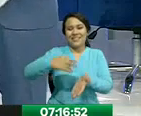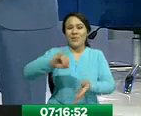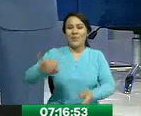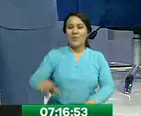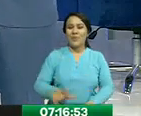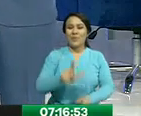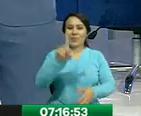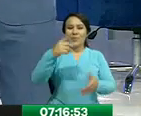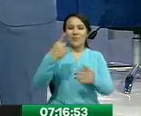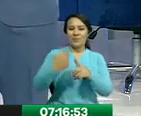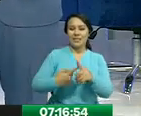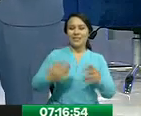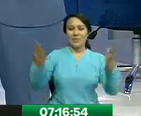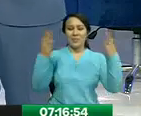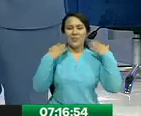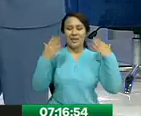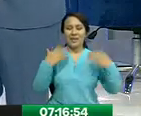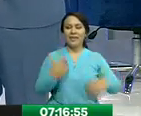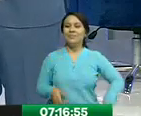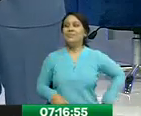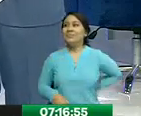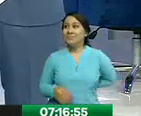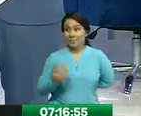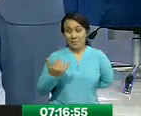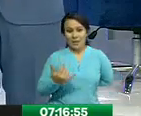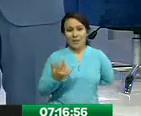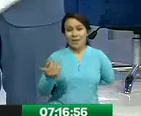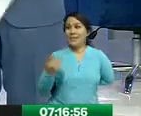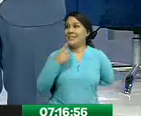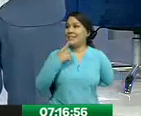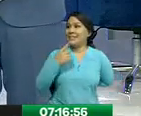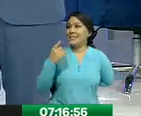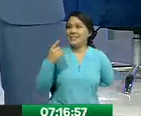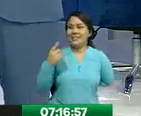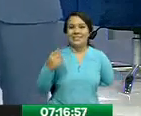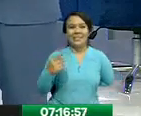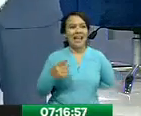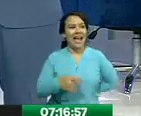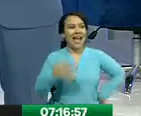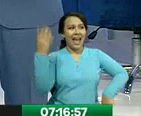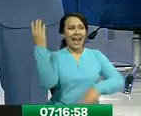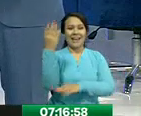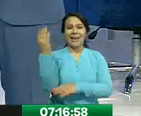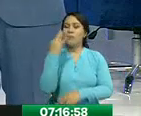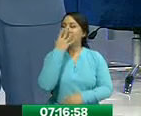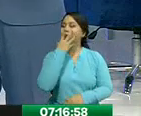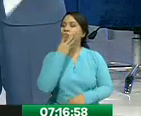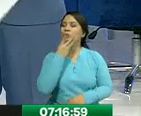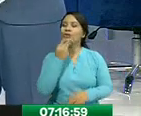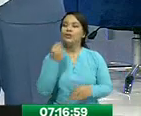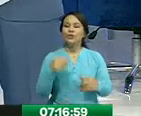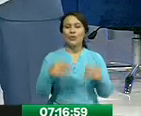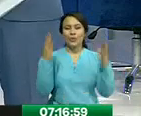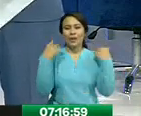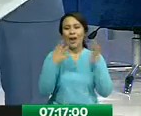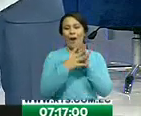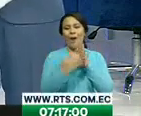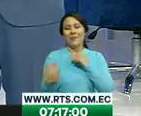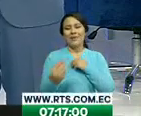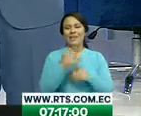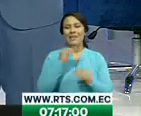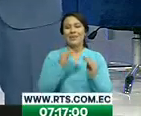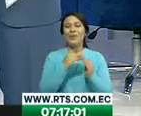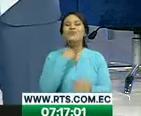Guayaquil! Oiga, ¿y al alcalde dónde me lo dejó? Al exalcalde, al maxi alcalde. El lindo Guayaquil y ver más ciudades, mi